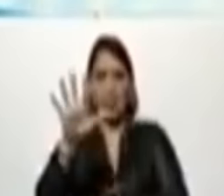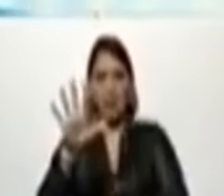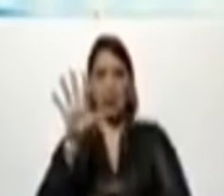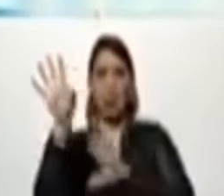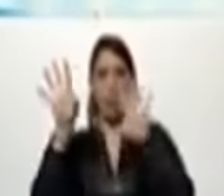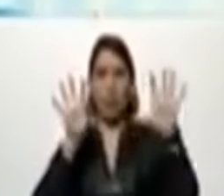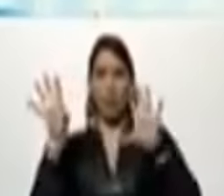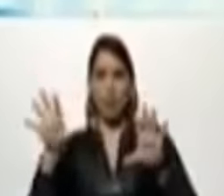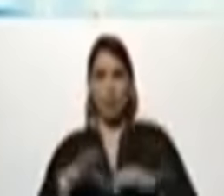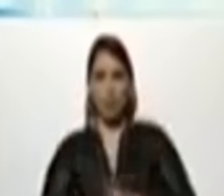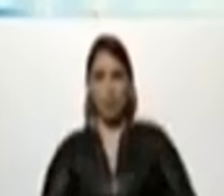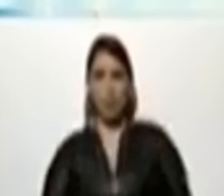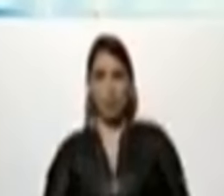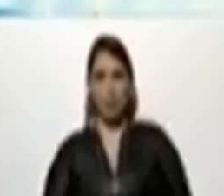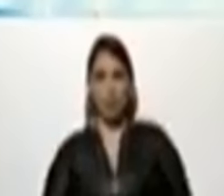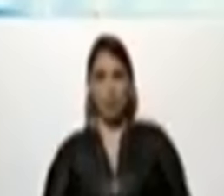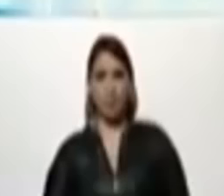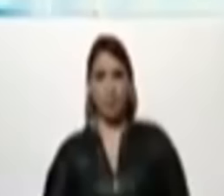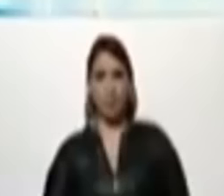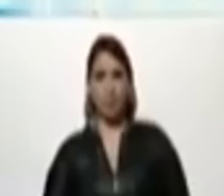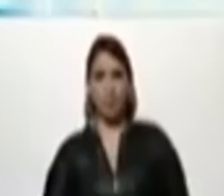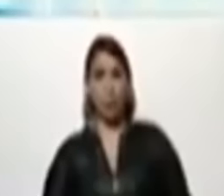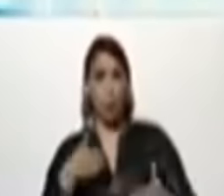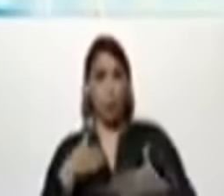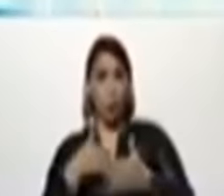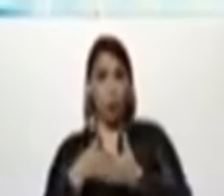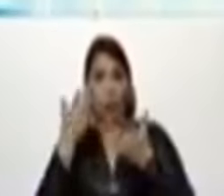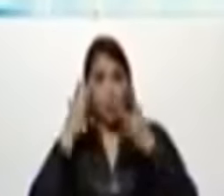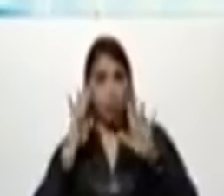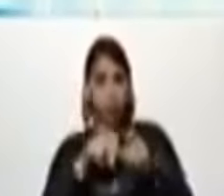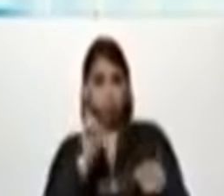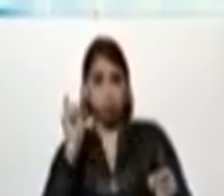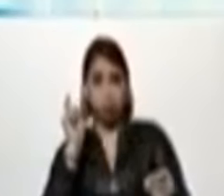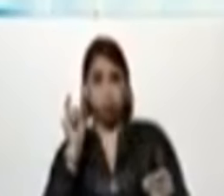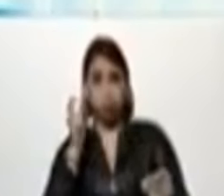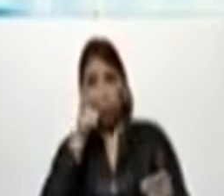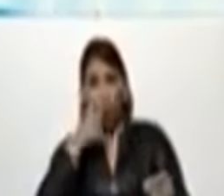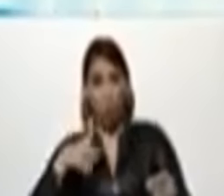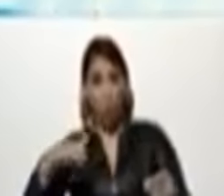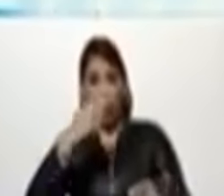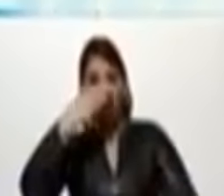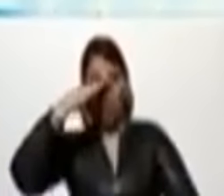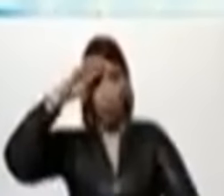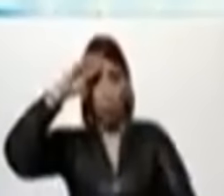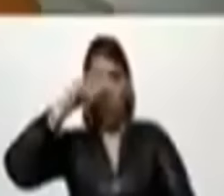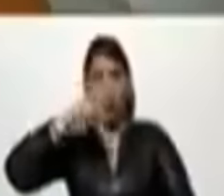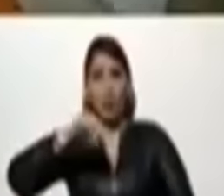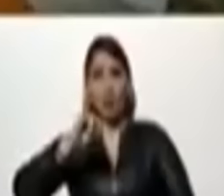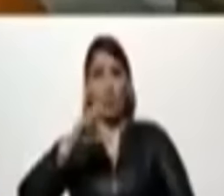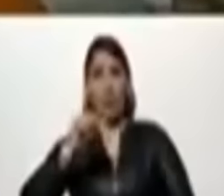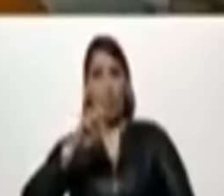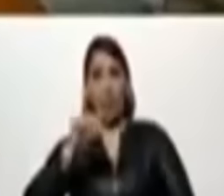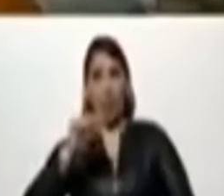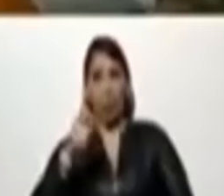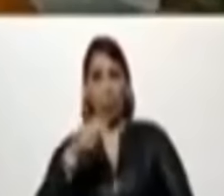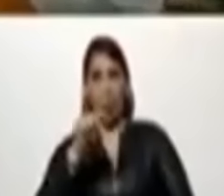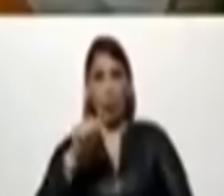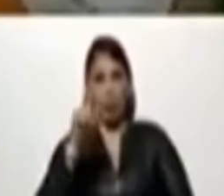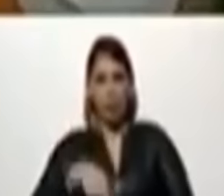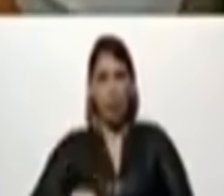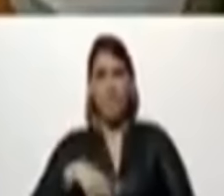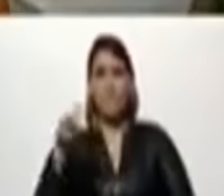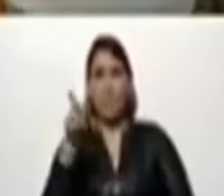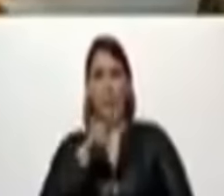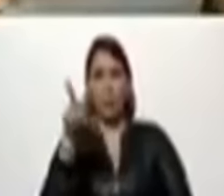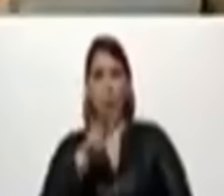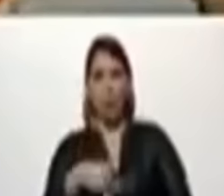hablar Petro y Lula, y de que han dicho de que van a enviar también a unos emisarios cancilleres, pero también ellos mismos estarían hablando con los Estados Unidos